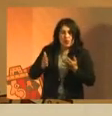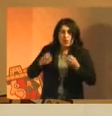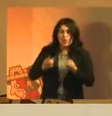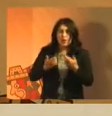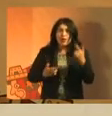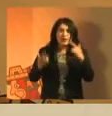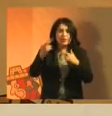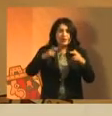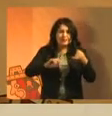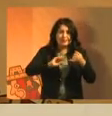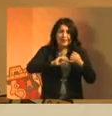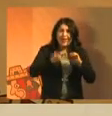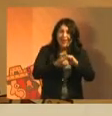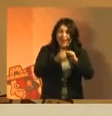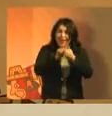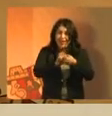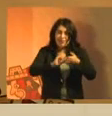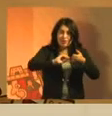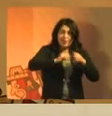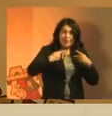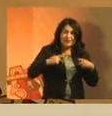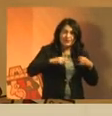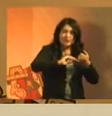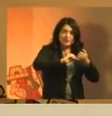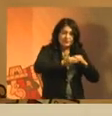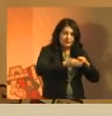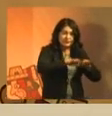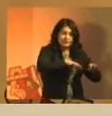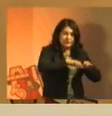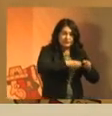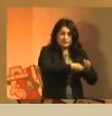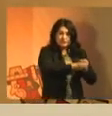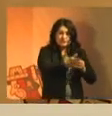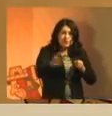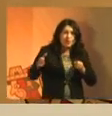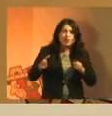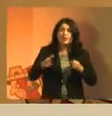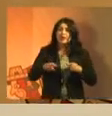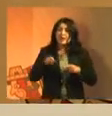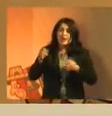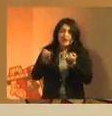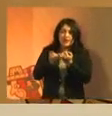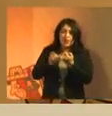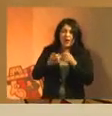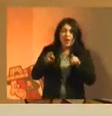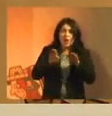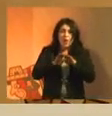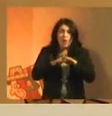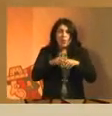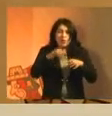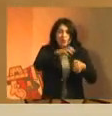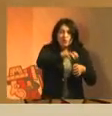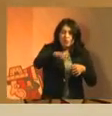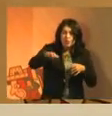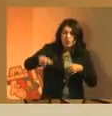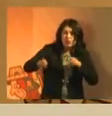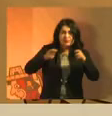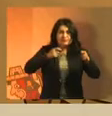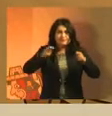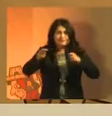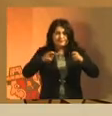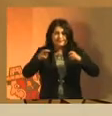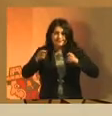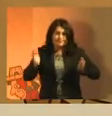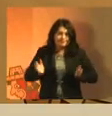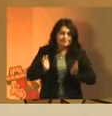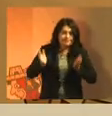yucatán empieza a impulsar el reparto agrario empieza impulsar la lucha por el control de los municipios empieza a impulsar la lucha por